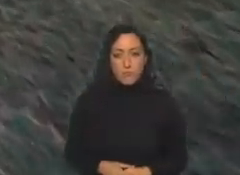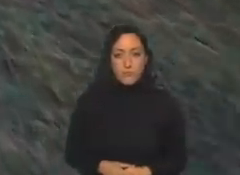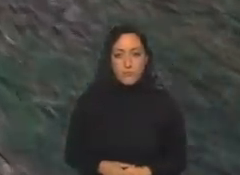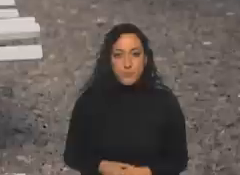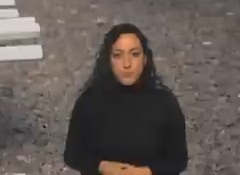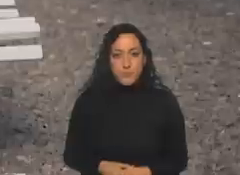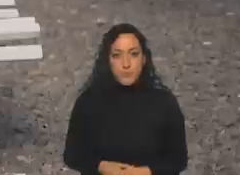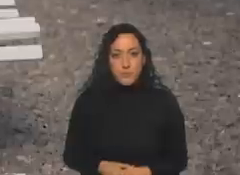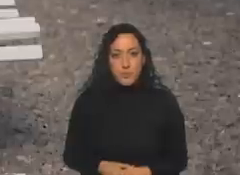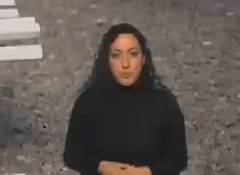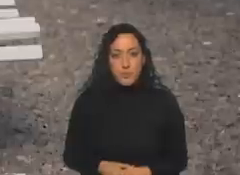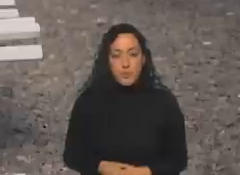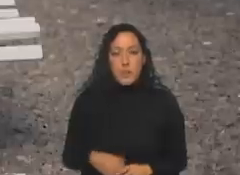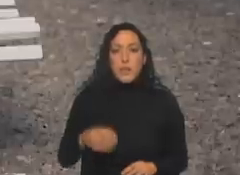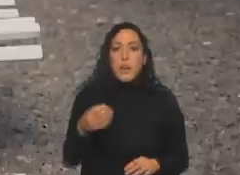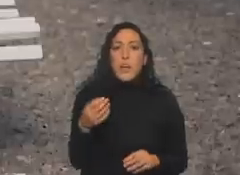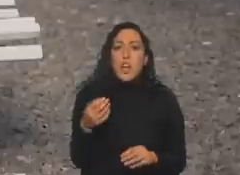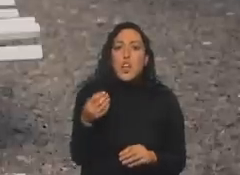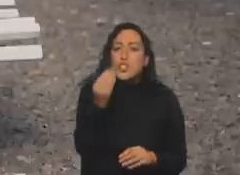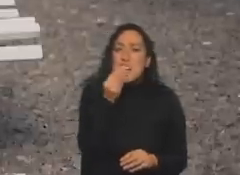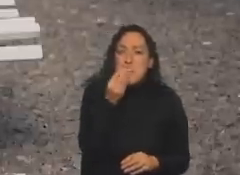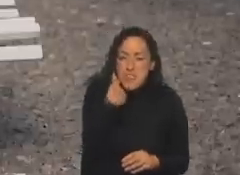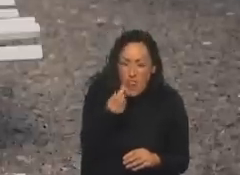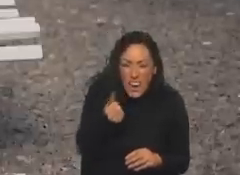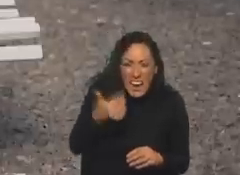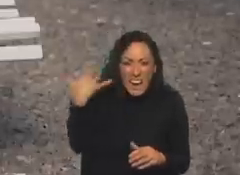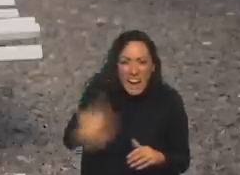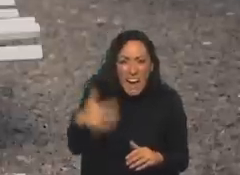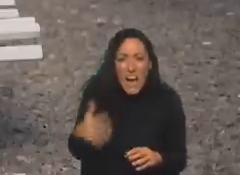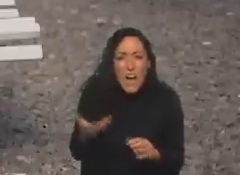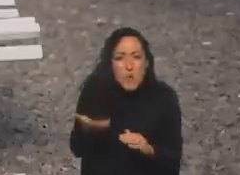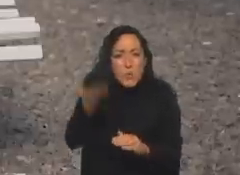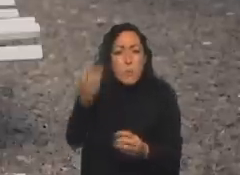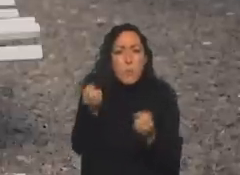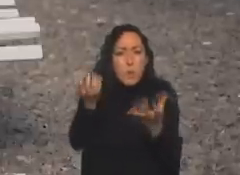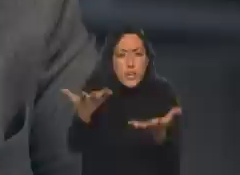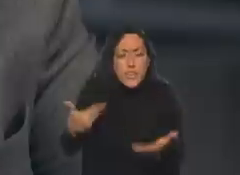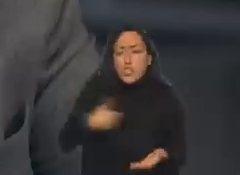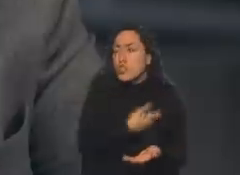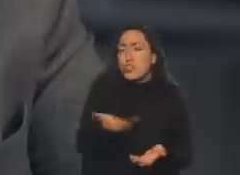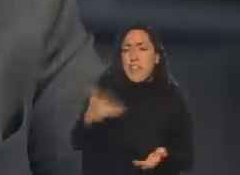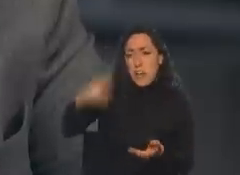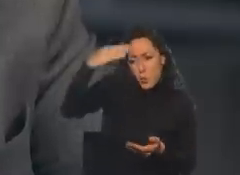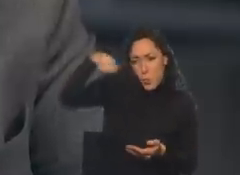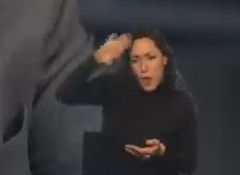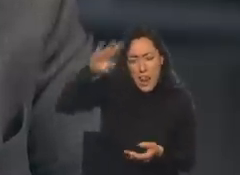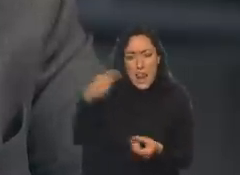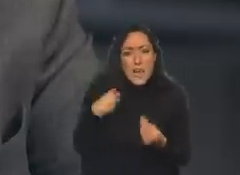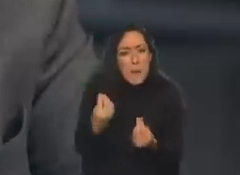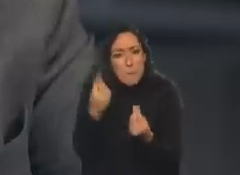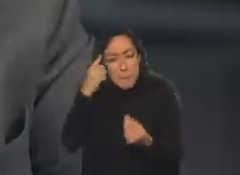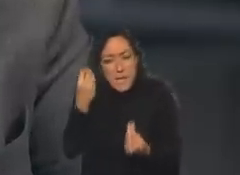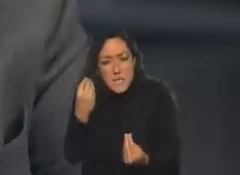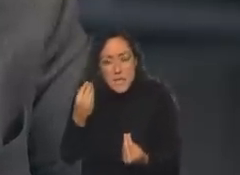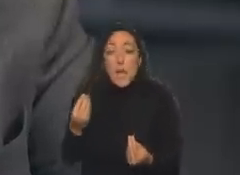¿Por qué básicamente están encareciéndose los alimentos? ¿Cuál es la posición respecto a este tema de la sociedad rural? Mirá, los alimentos en Argentina